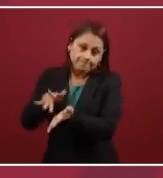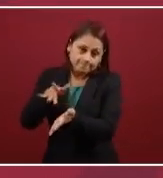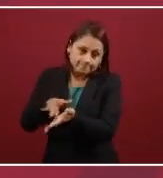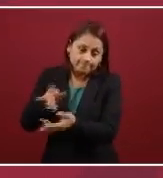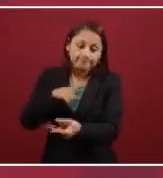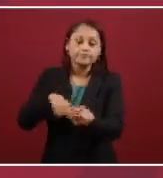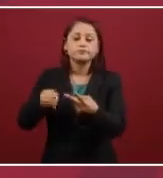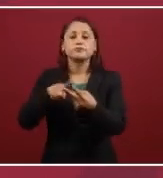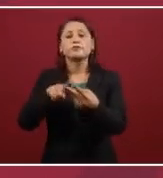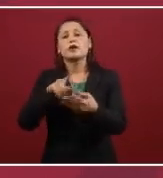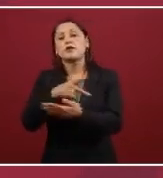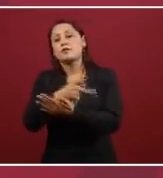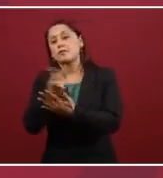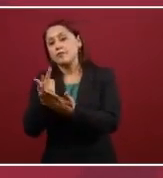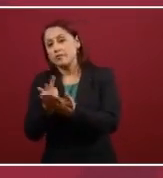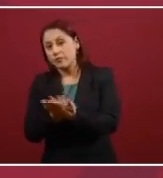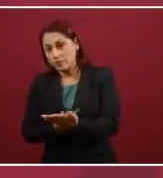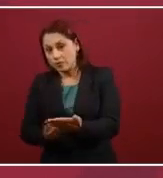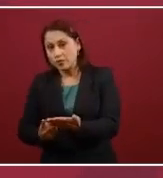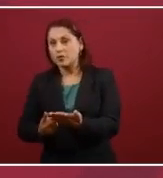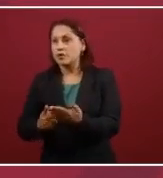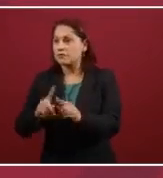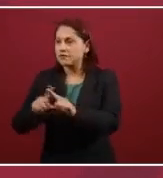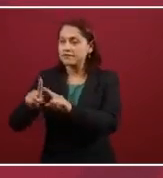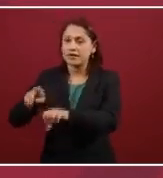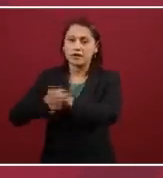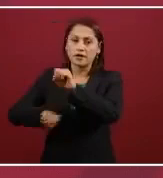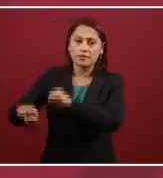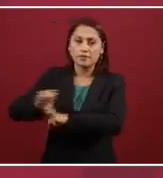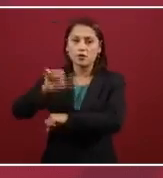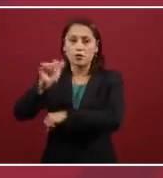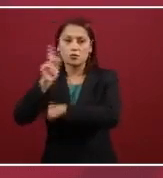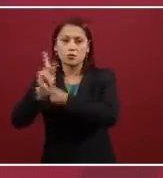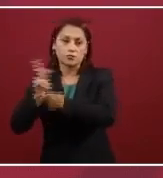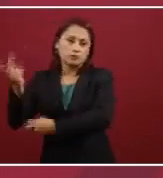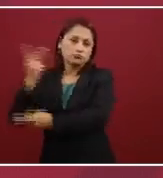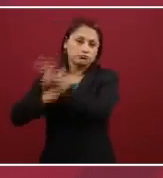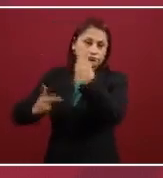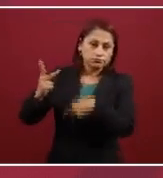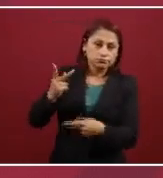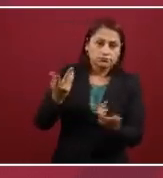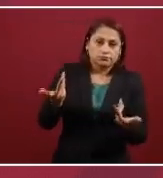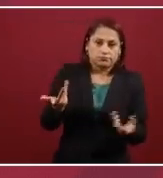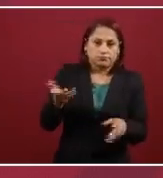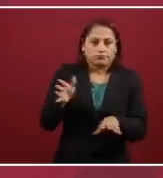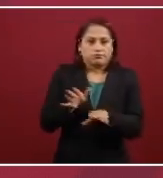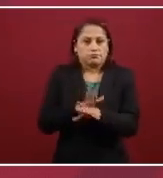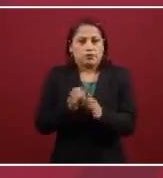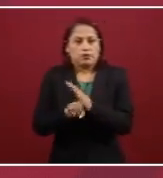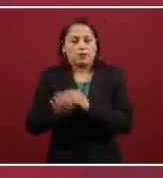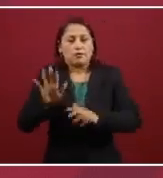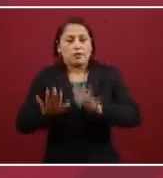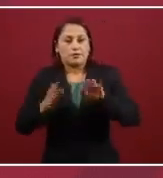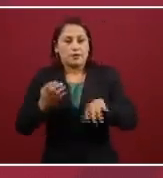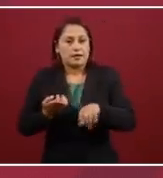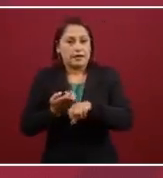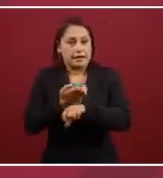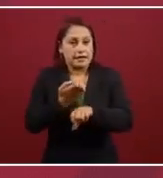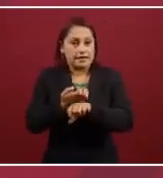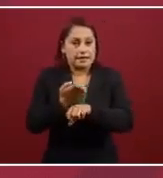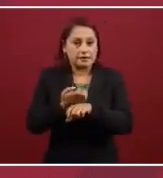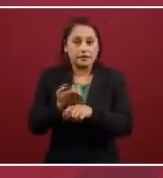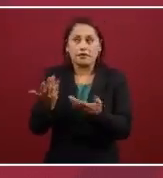a las empresas, la llegada de empresas extranjeras, por ejemplo, que a veces los estados pues le dices yo te doy el terreno, pues yo te doy el terreno